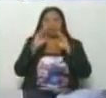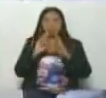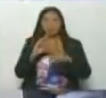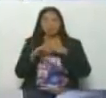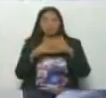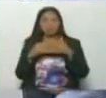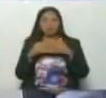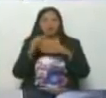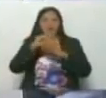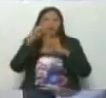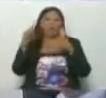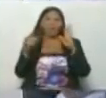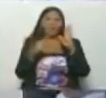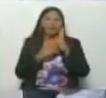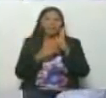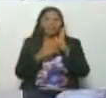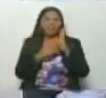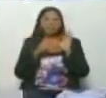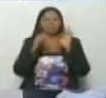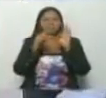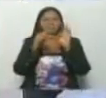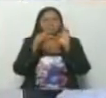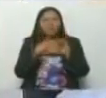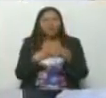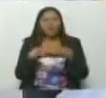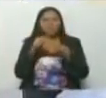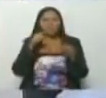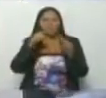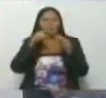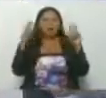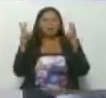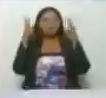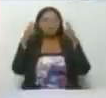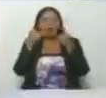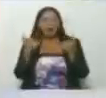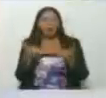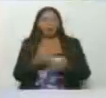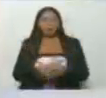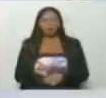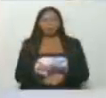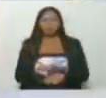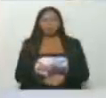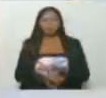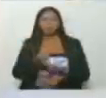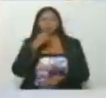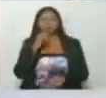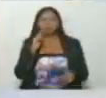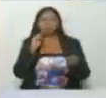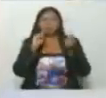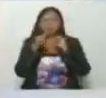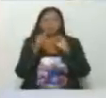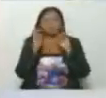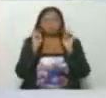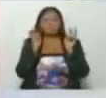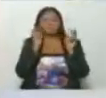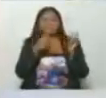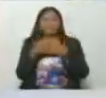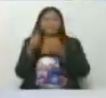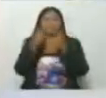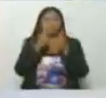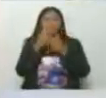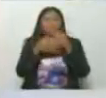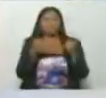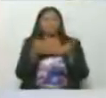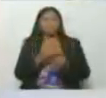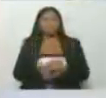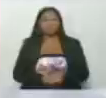absolutamente pertinente acertado y victorioso ahora ahora vamos a pasar a entrar a el tema económico cada uno de los